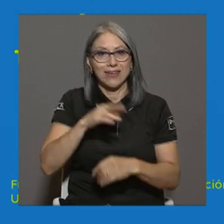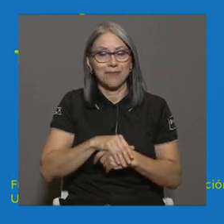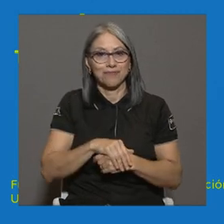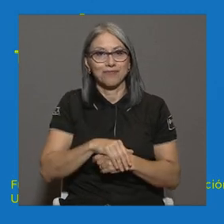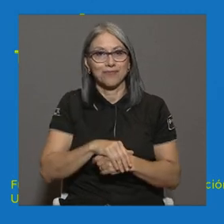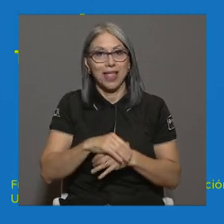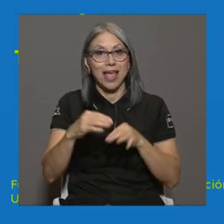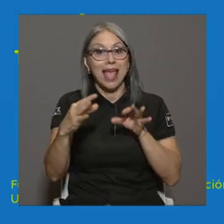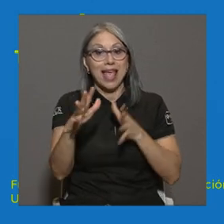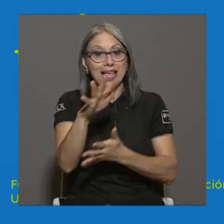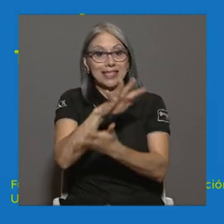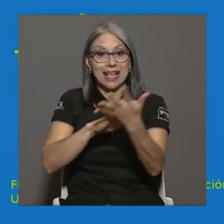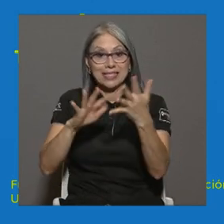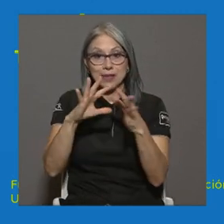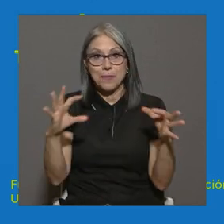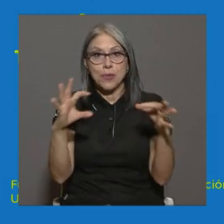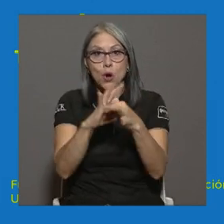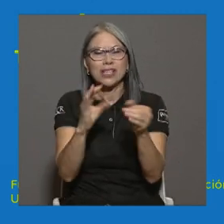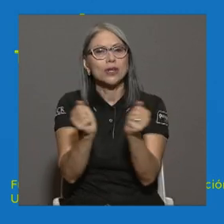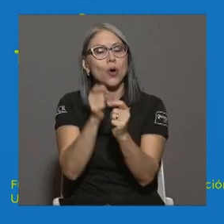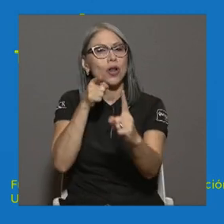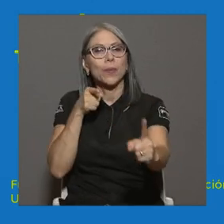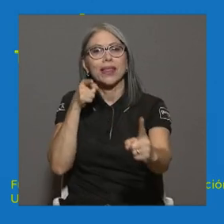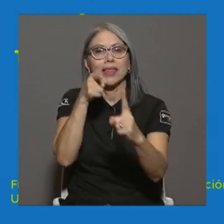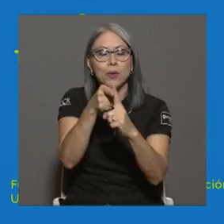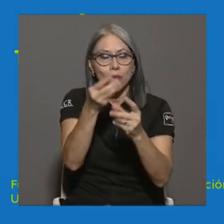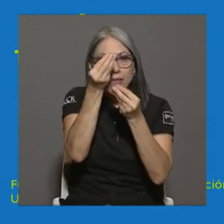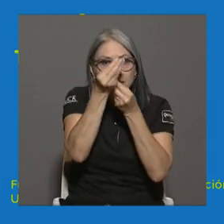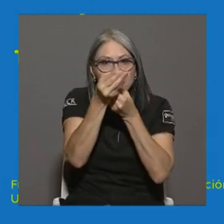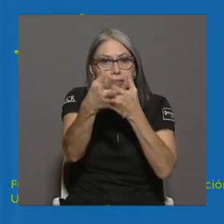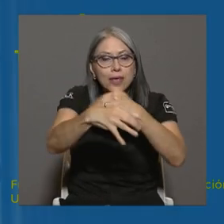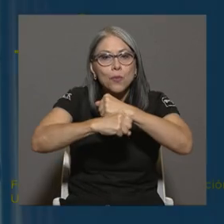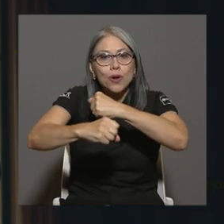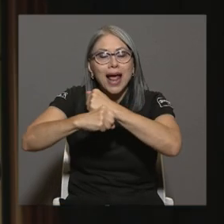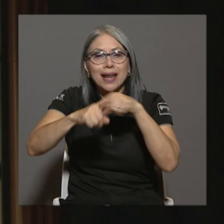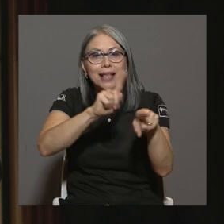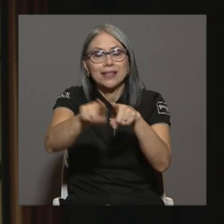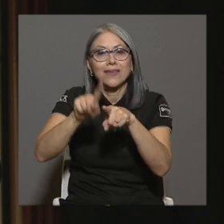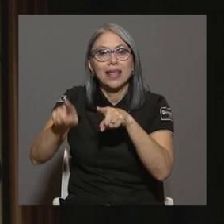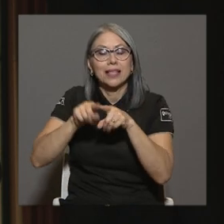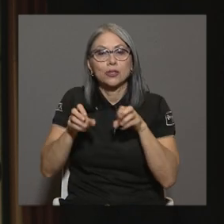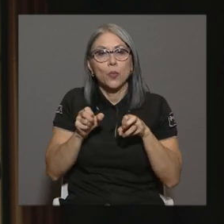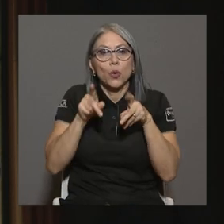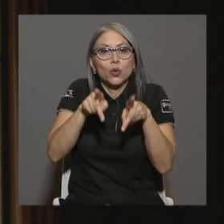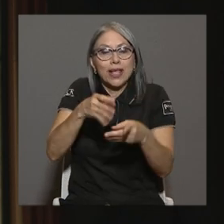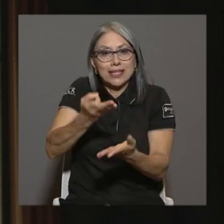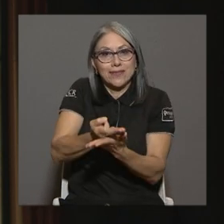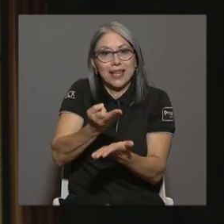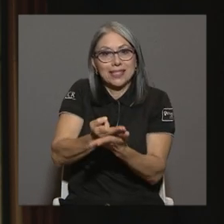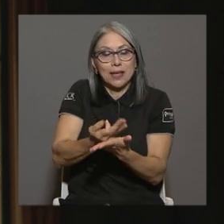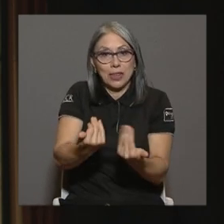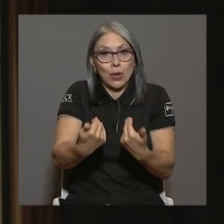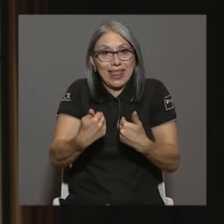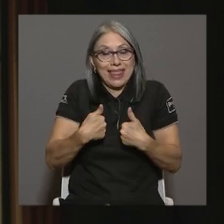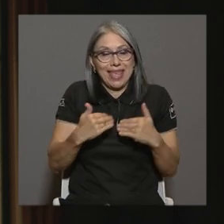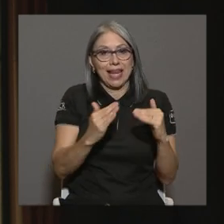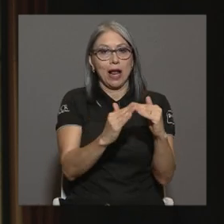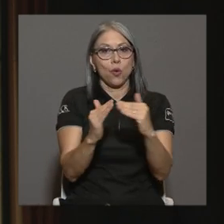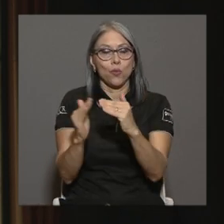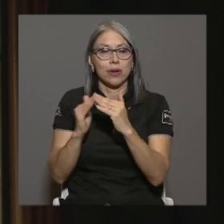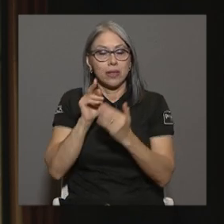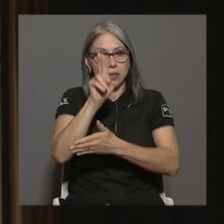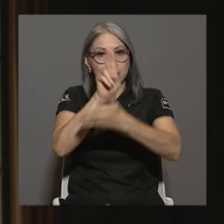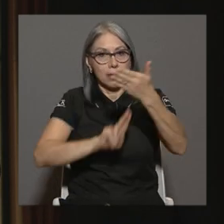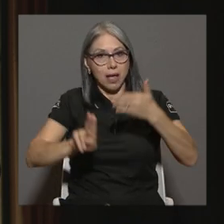Simbiosis, con el objetivo de divulgar las diferentes oportunidades de financiamiento con las que cuenta la comunidad